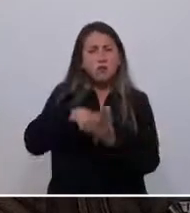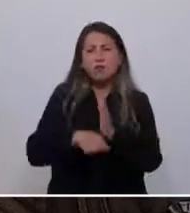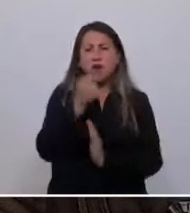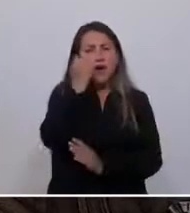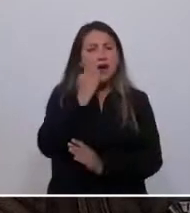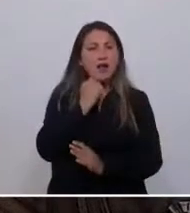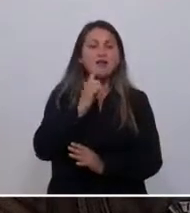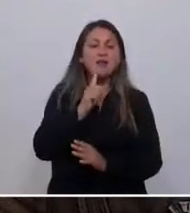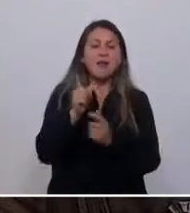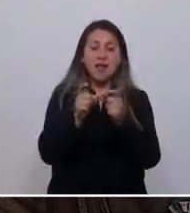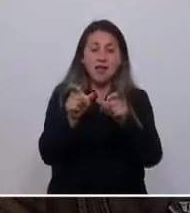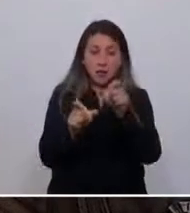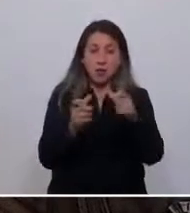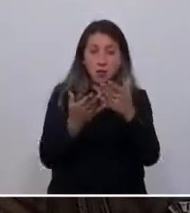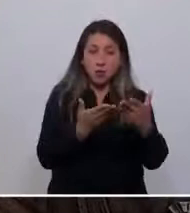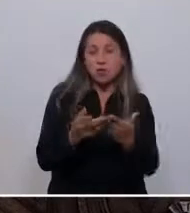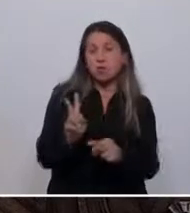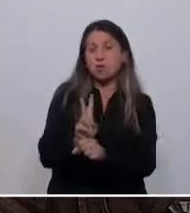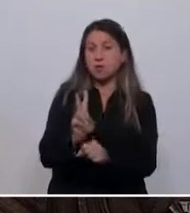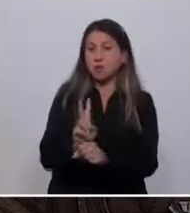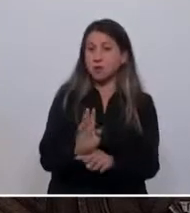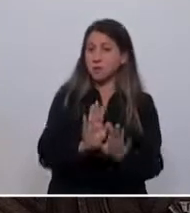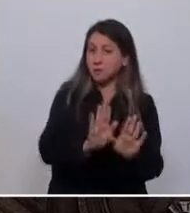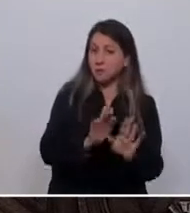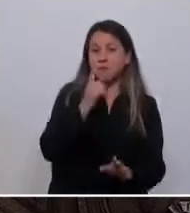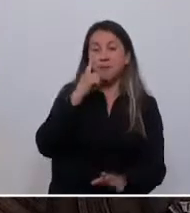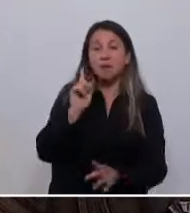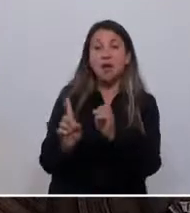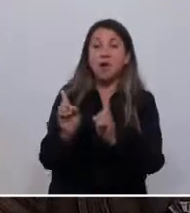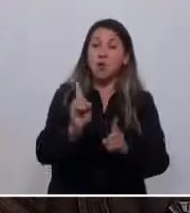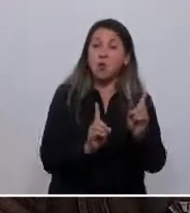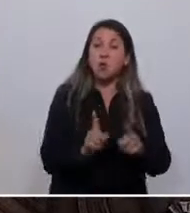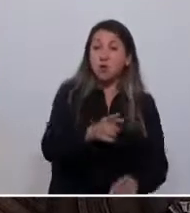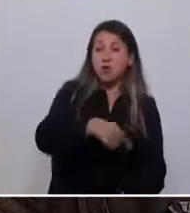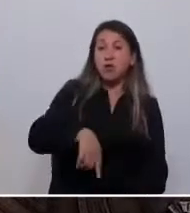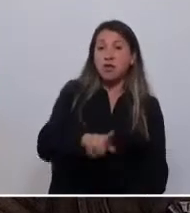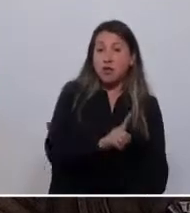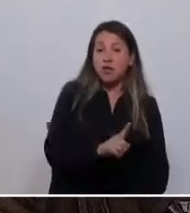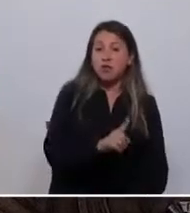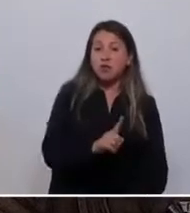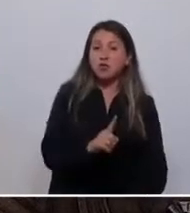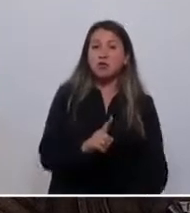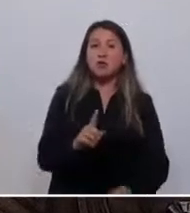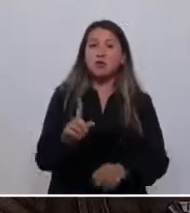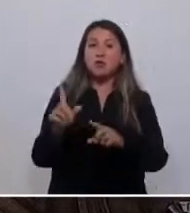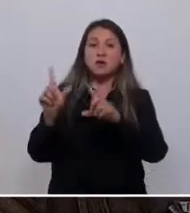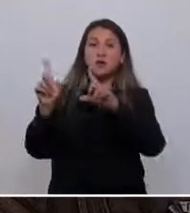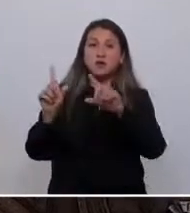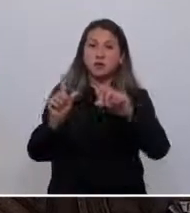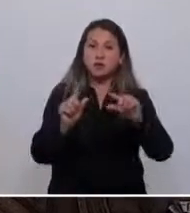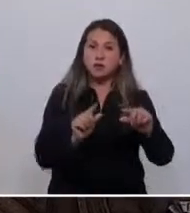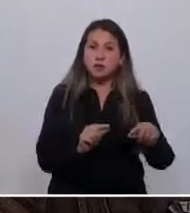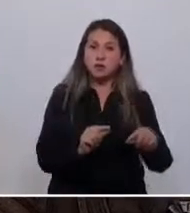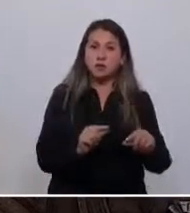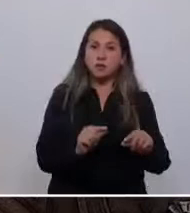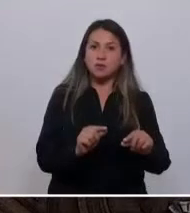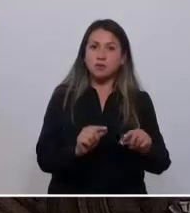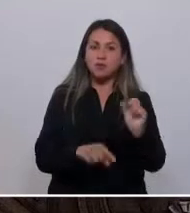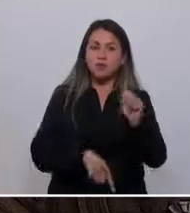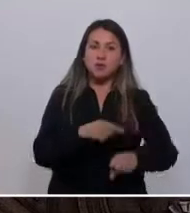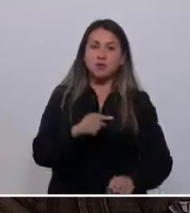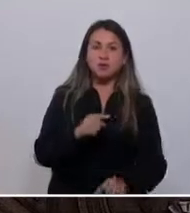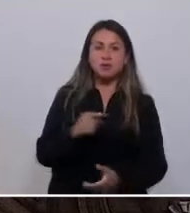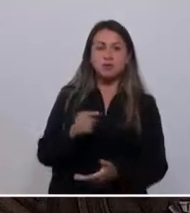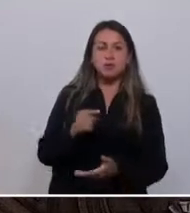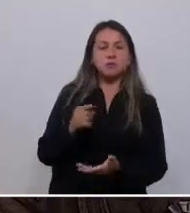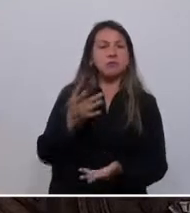y profesores. Sin embargo, para algunos, fui descendiendo en los escalafones socialmente aceptados,